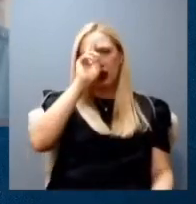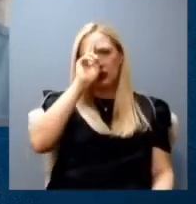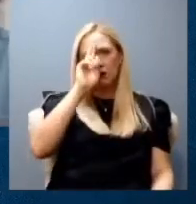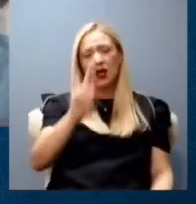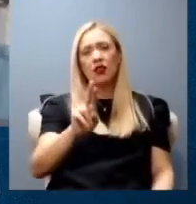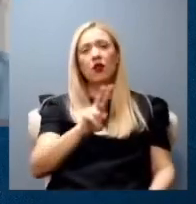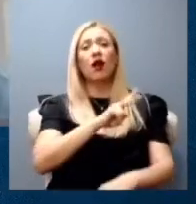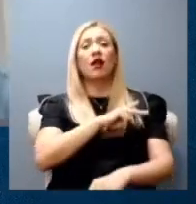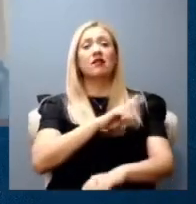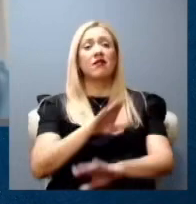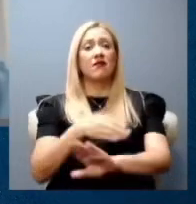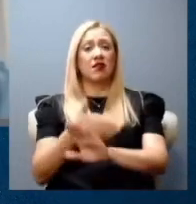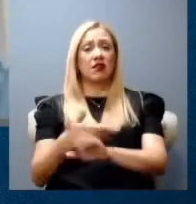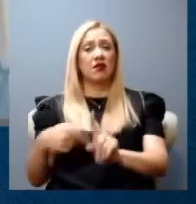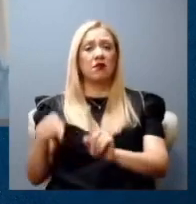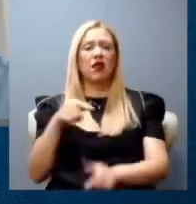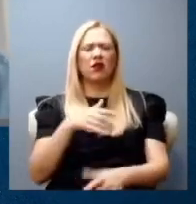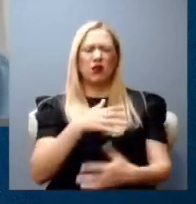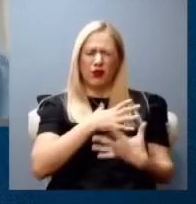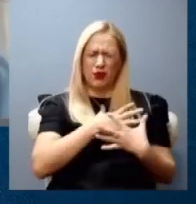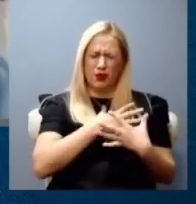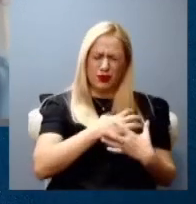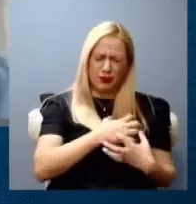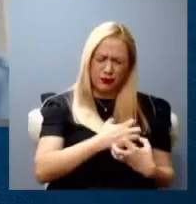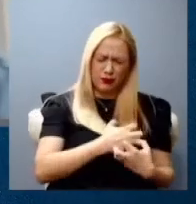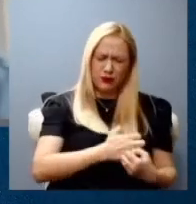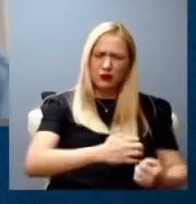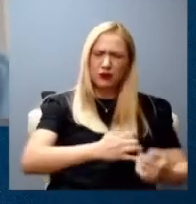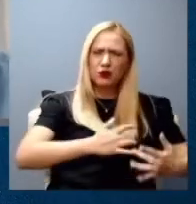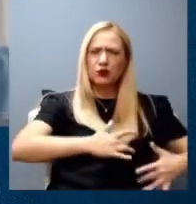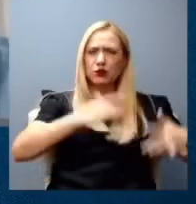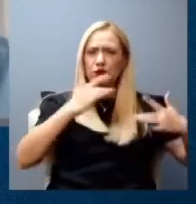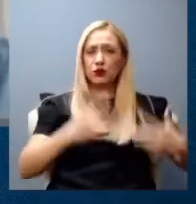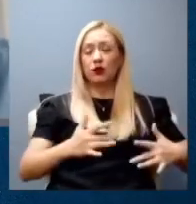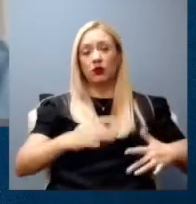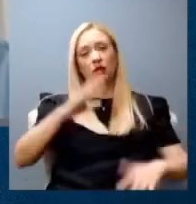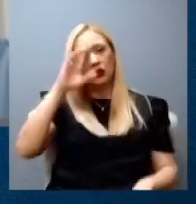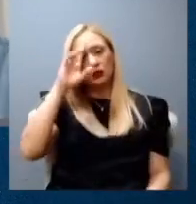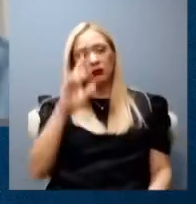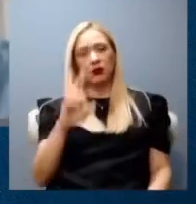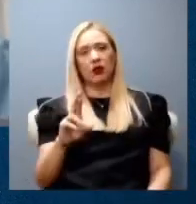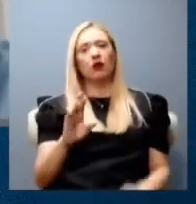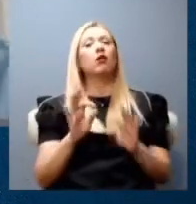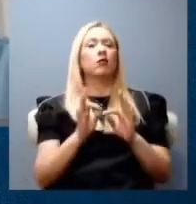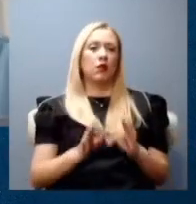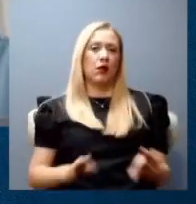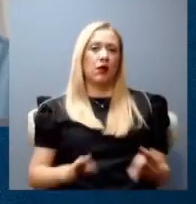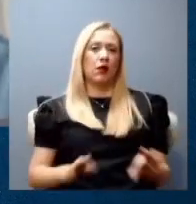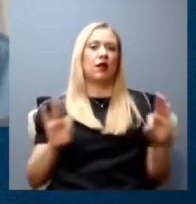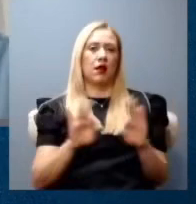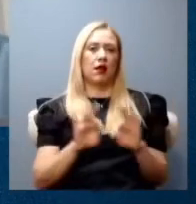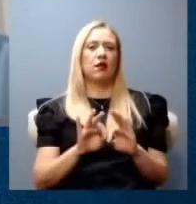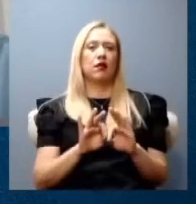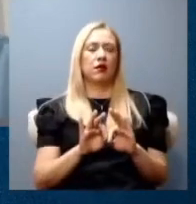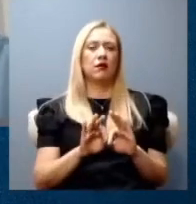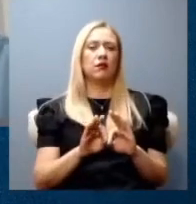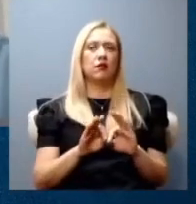está reconociendo el dolor de las víctimas y eso es muy importante. O sea, una sociedad